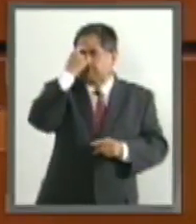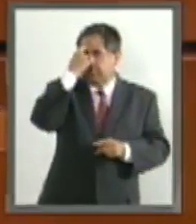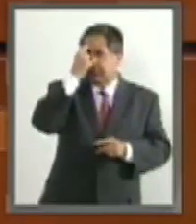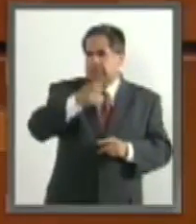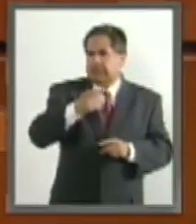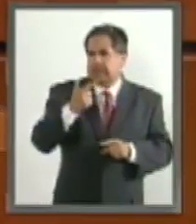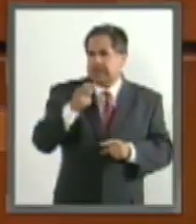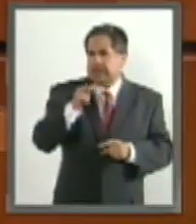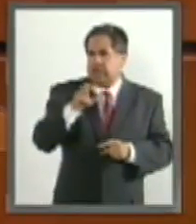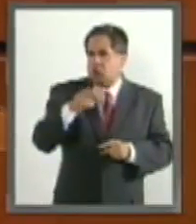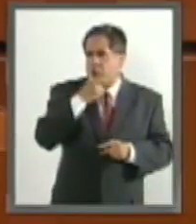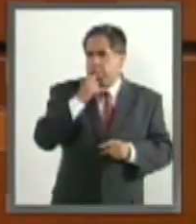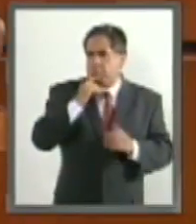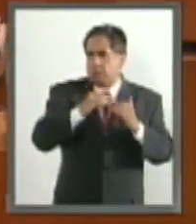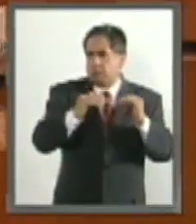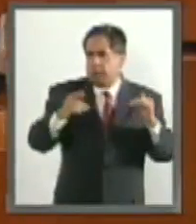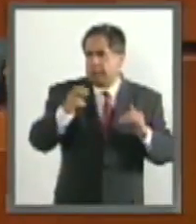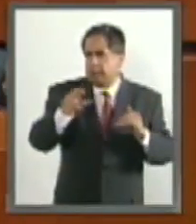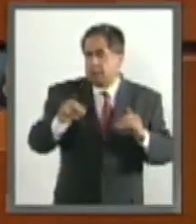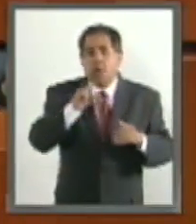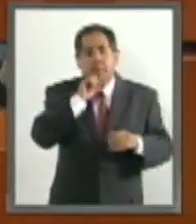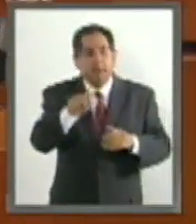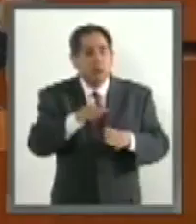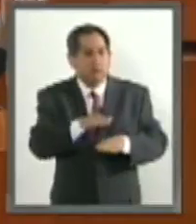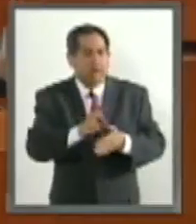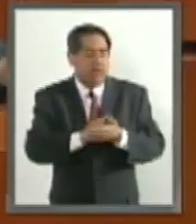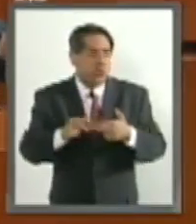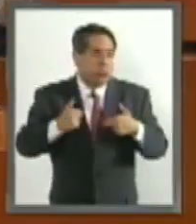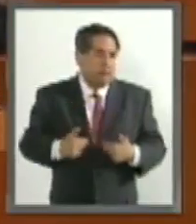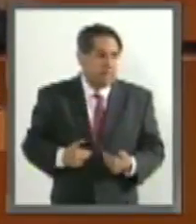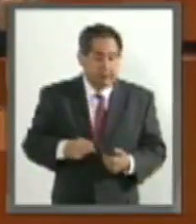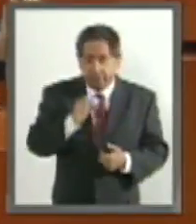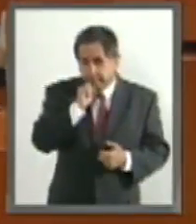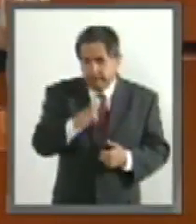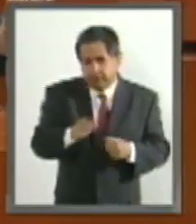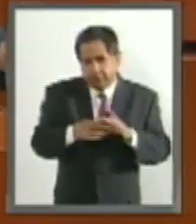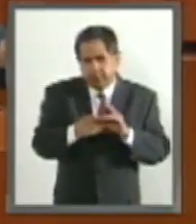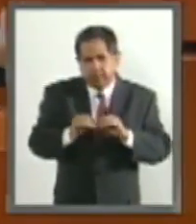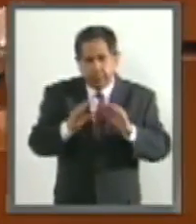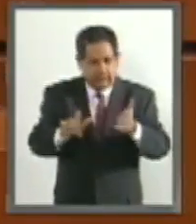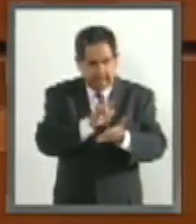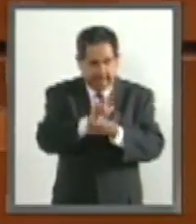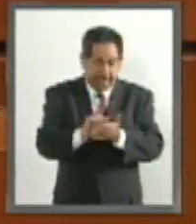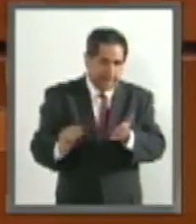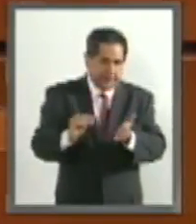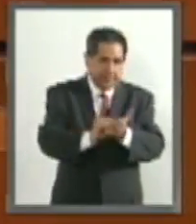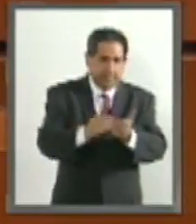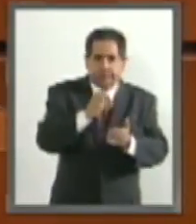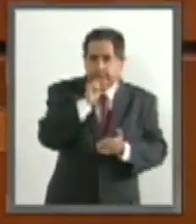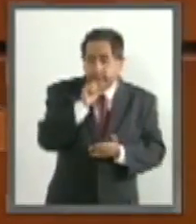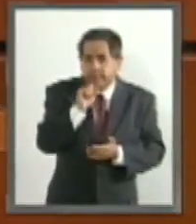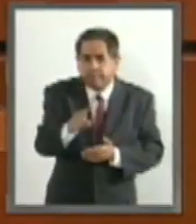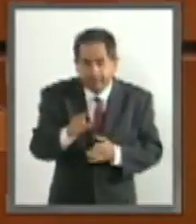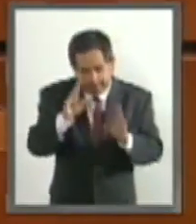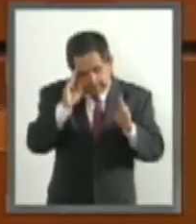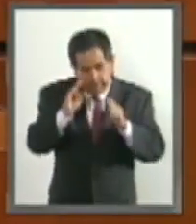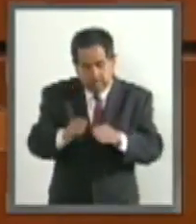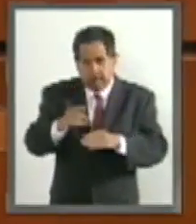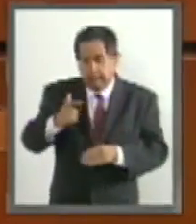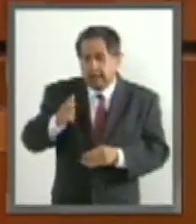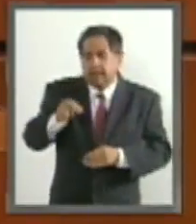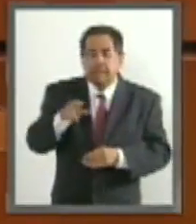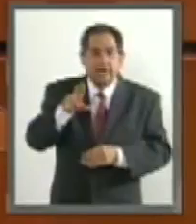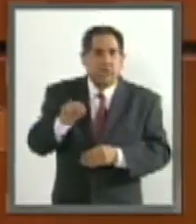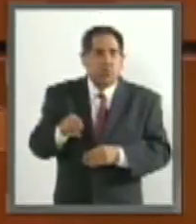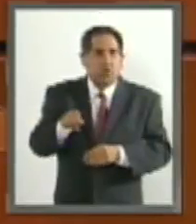también la perspectiva de los derechos humanos como está ya en la ley pero el enfoque de género